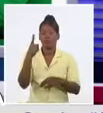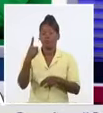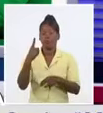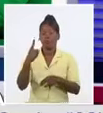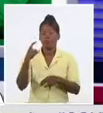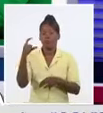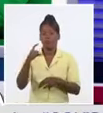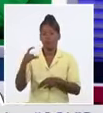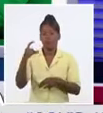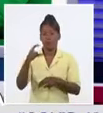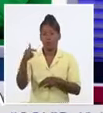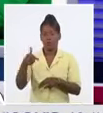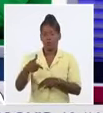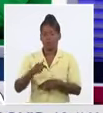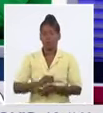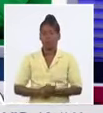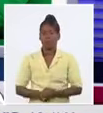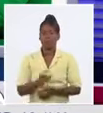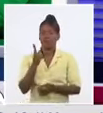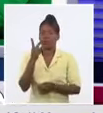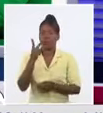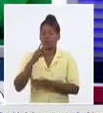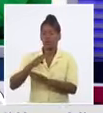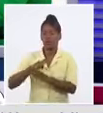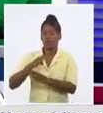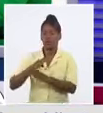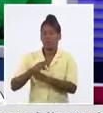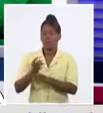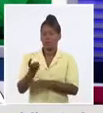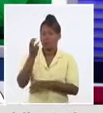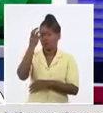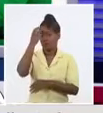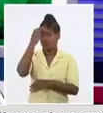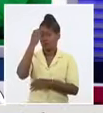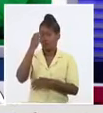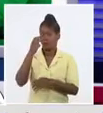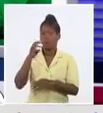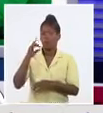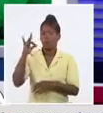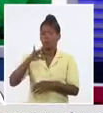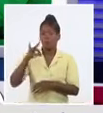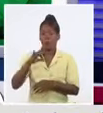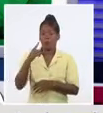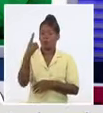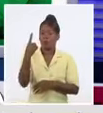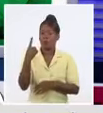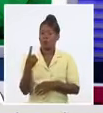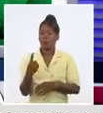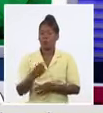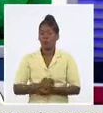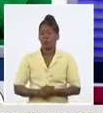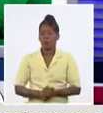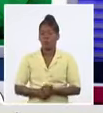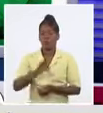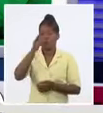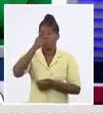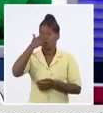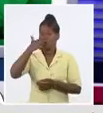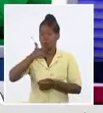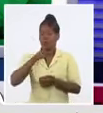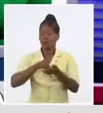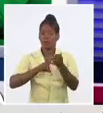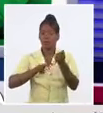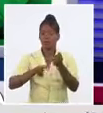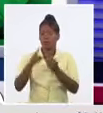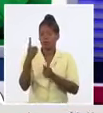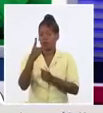2 fallecidos de Santiago de Cuba, Tercer Frente y Palma Soriano. En Ciego Dávila fallece una persona del